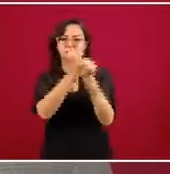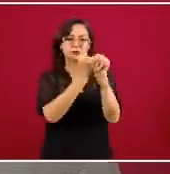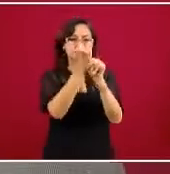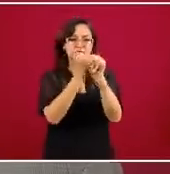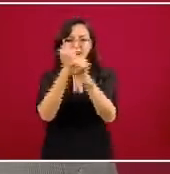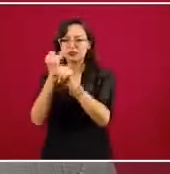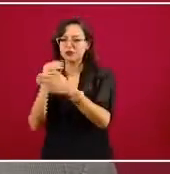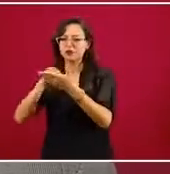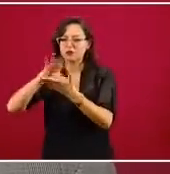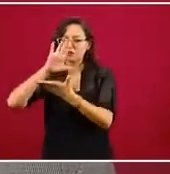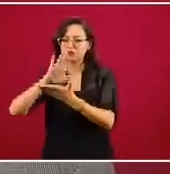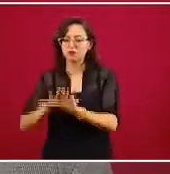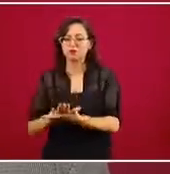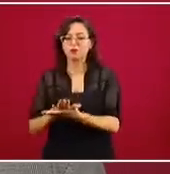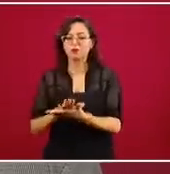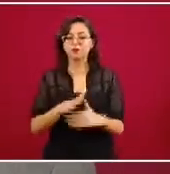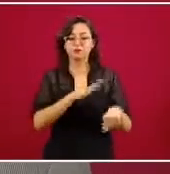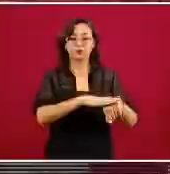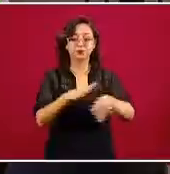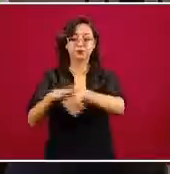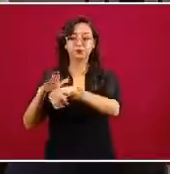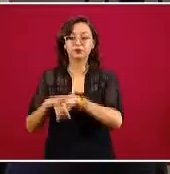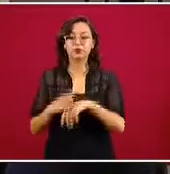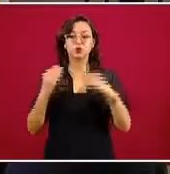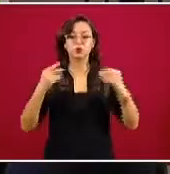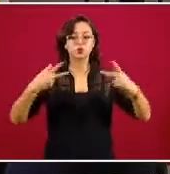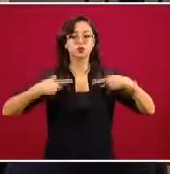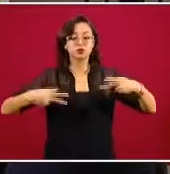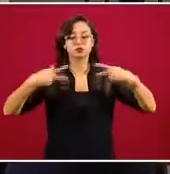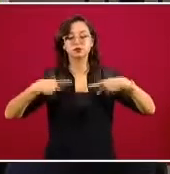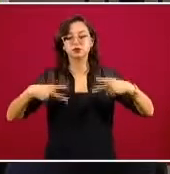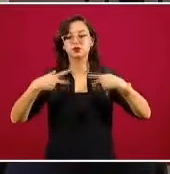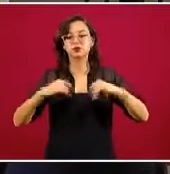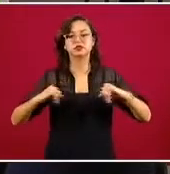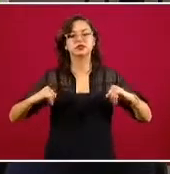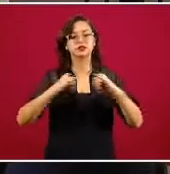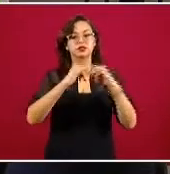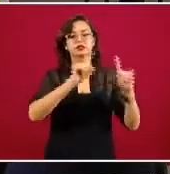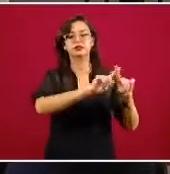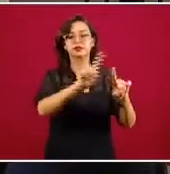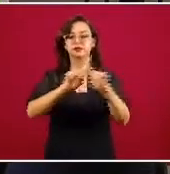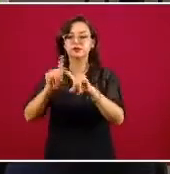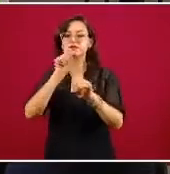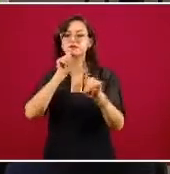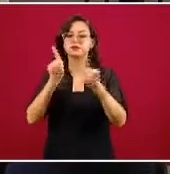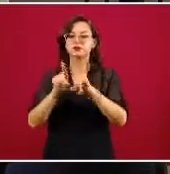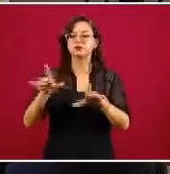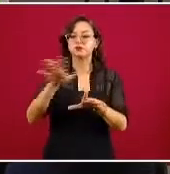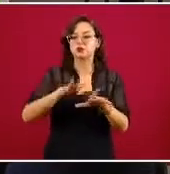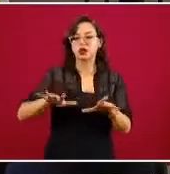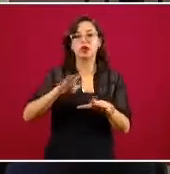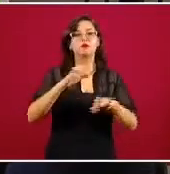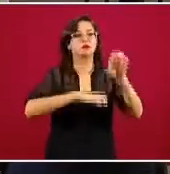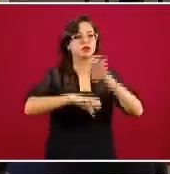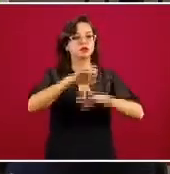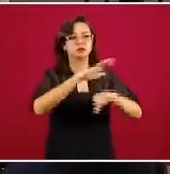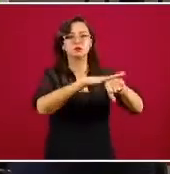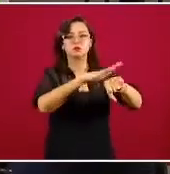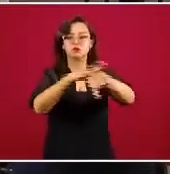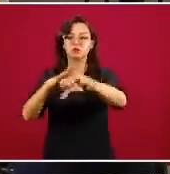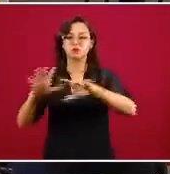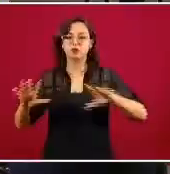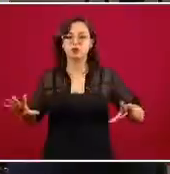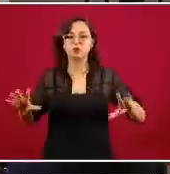información, donde ha convocado a muchos actores institucionales y sociales, como este tipo de empresas, y